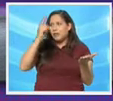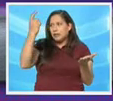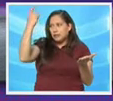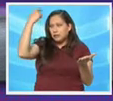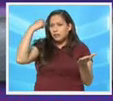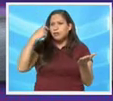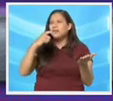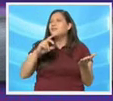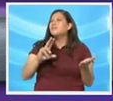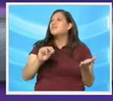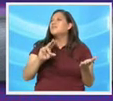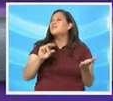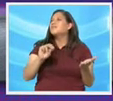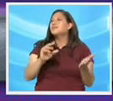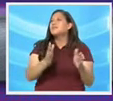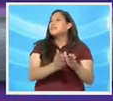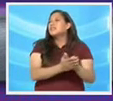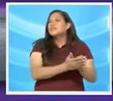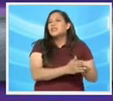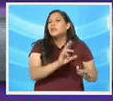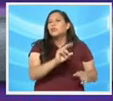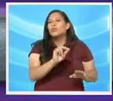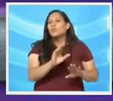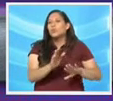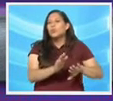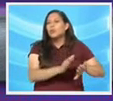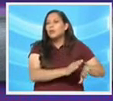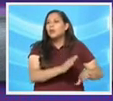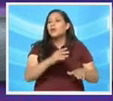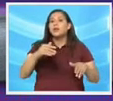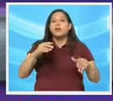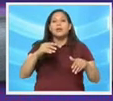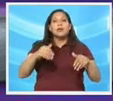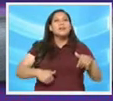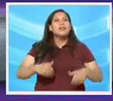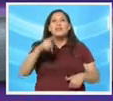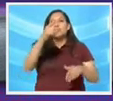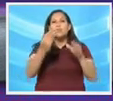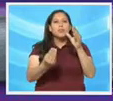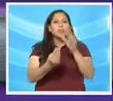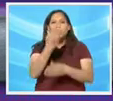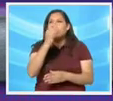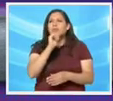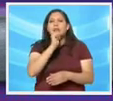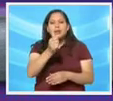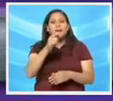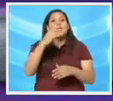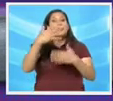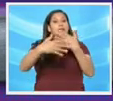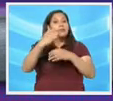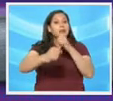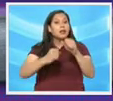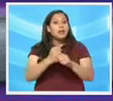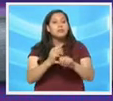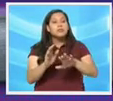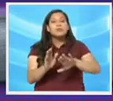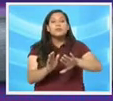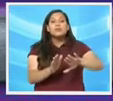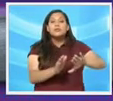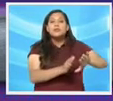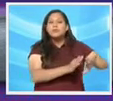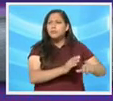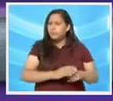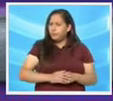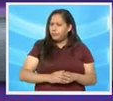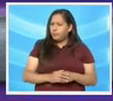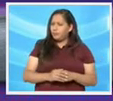se estrenara y no se pusiera en ningún teatro. Estuvo 15 años sin ser puesta en escena, ¿En El verdad? Atentado. Y él